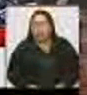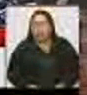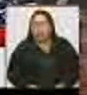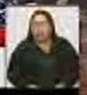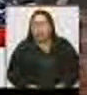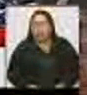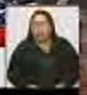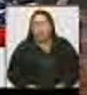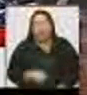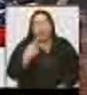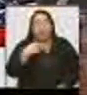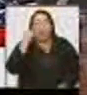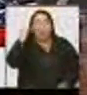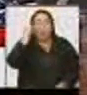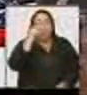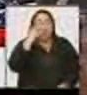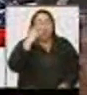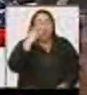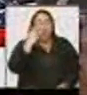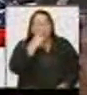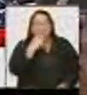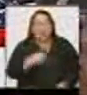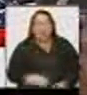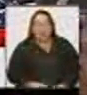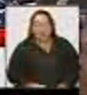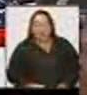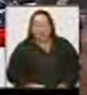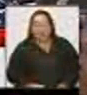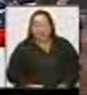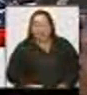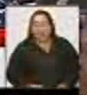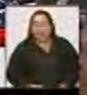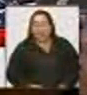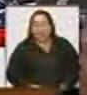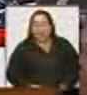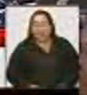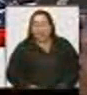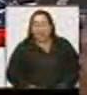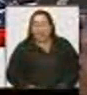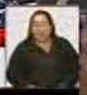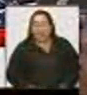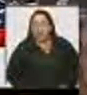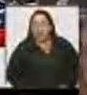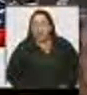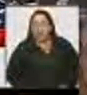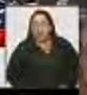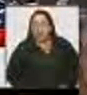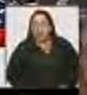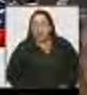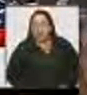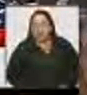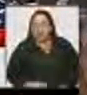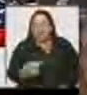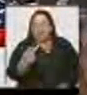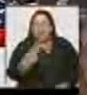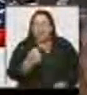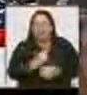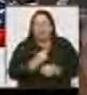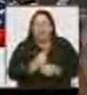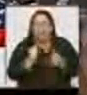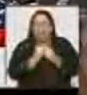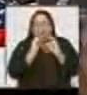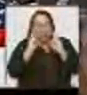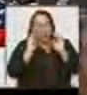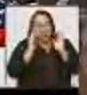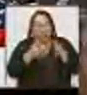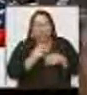después de una golpita las herramientas, el entornador del ojo, viendo cómo solucionar el tema. Y hemos estado las dos trabajando en equipo, abocadas a asumir el